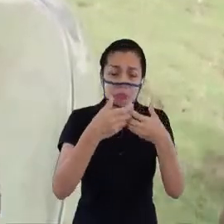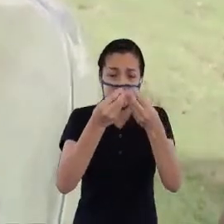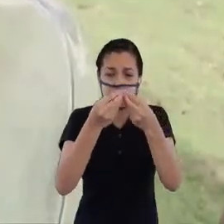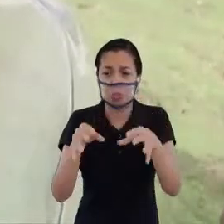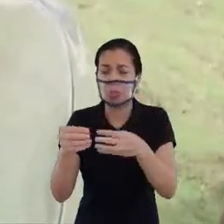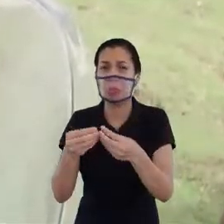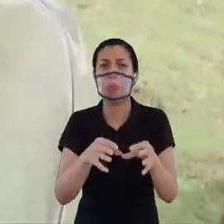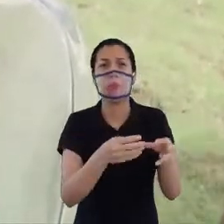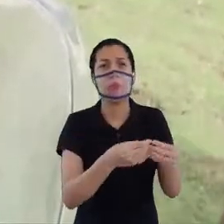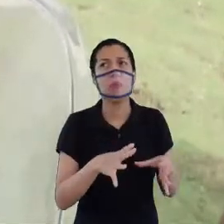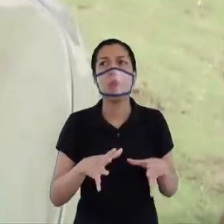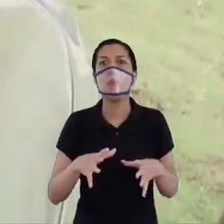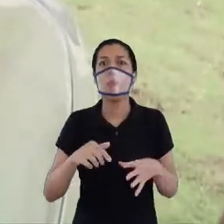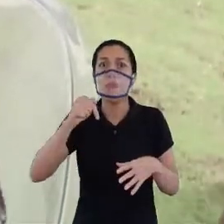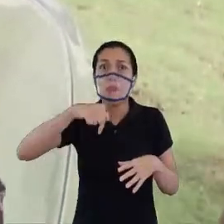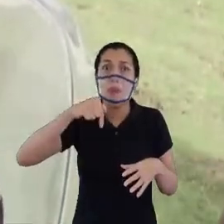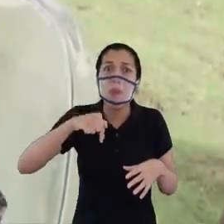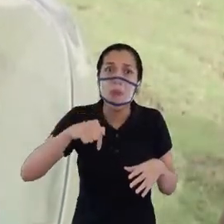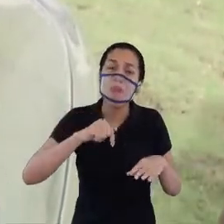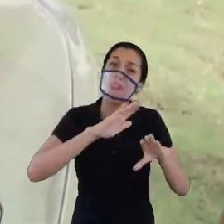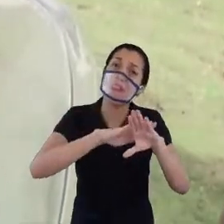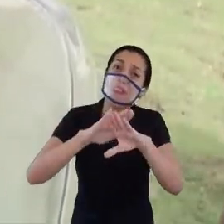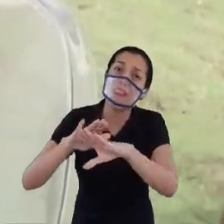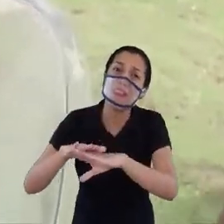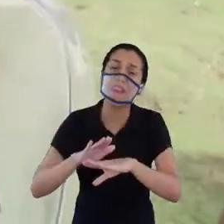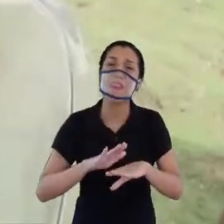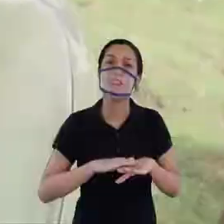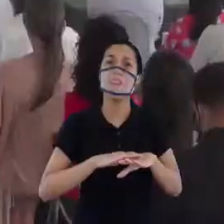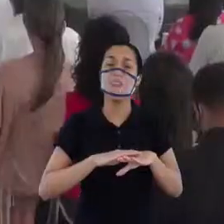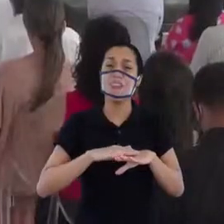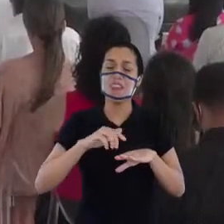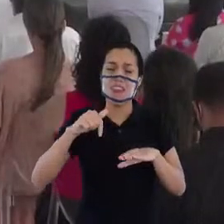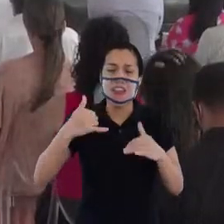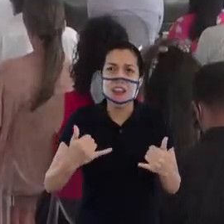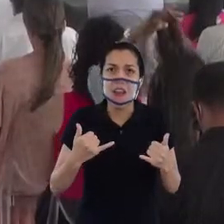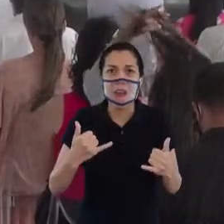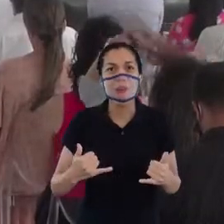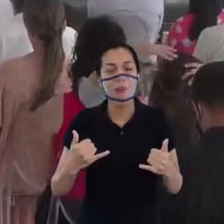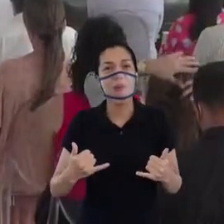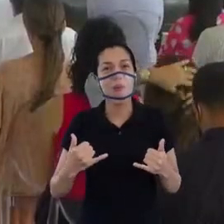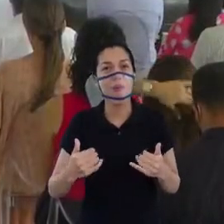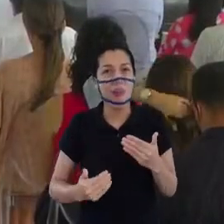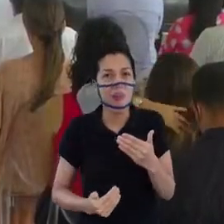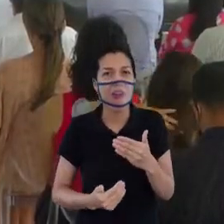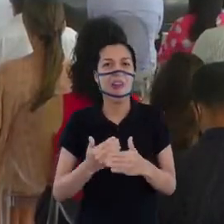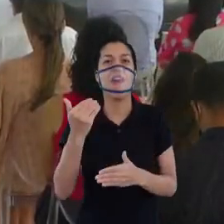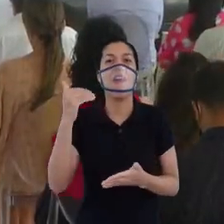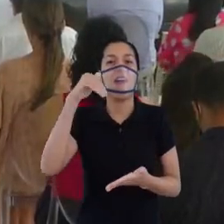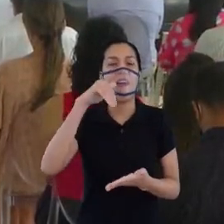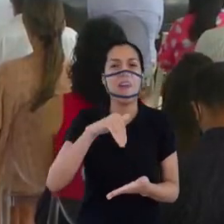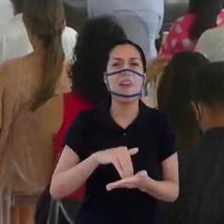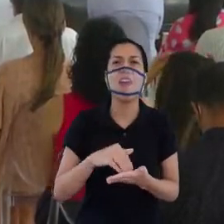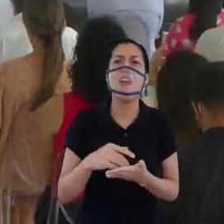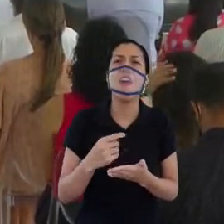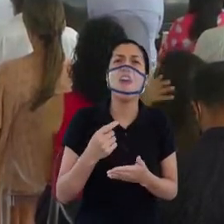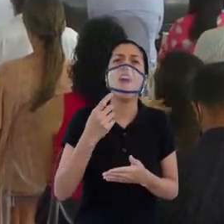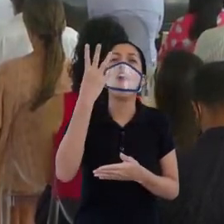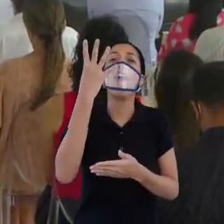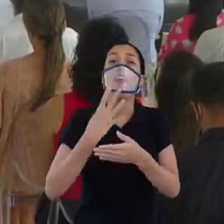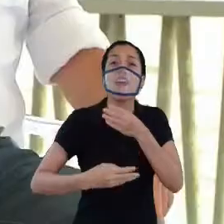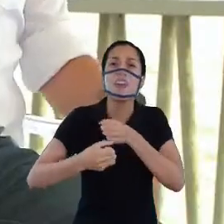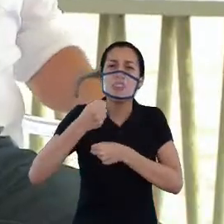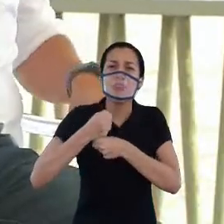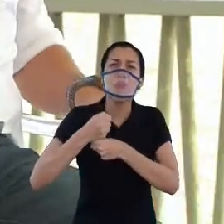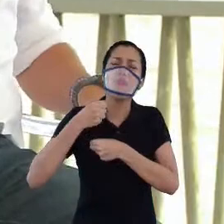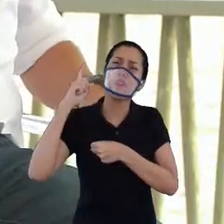las condiciones están dadas en Barranquilla y también en el Atlántico. Si pudimos, hace 14 años, con